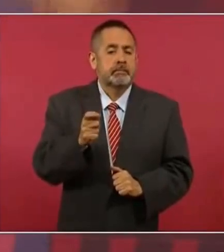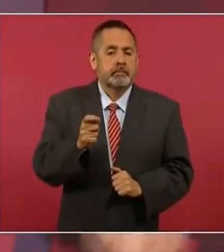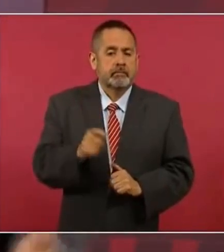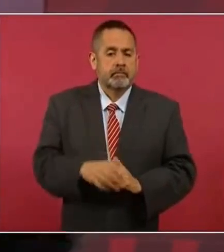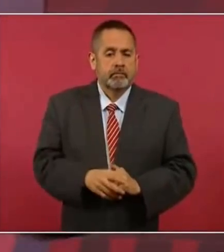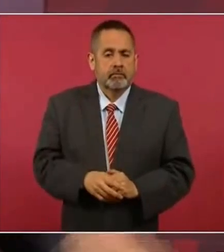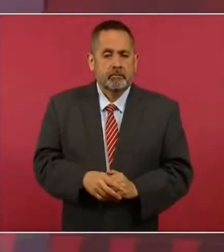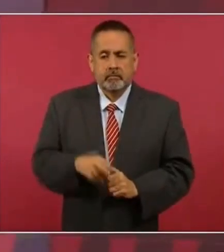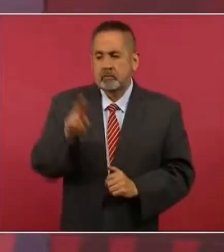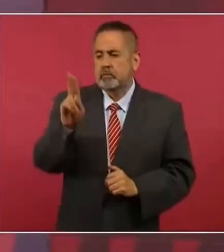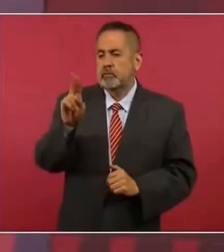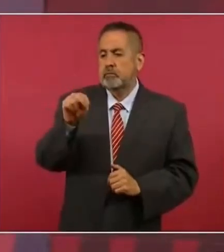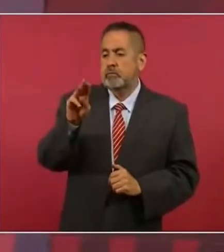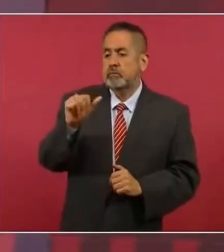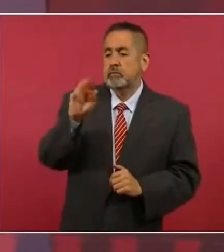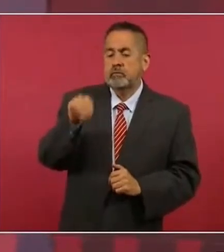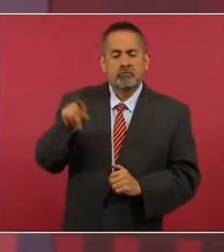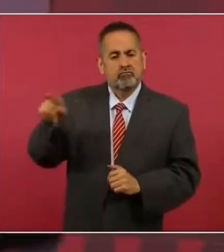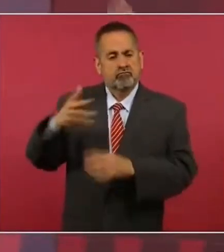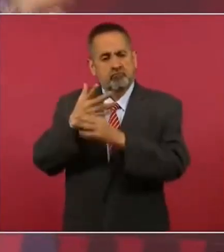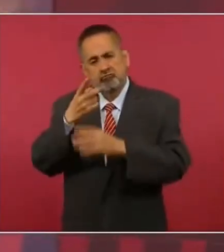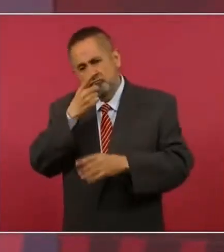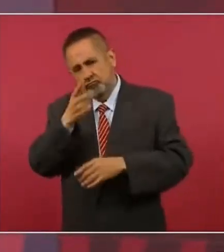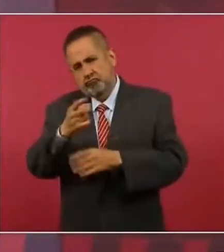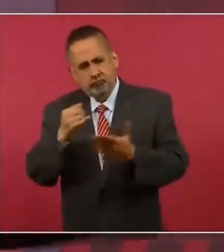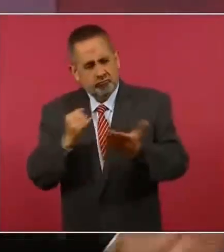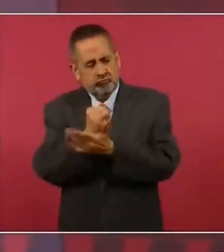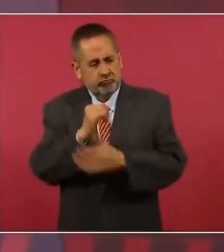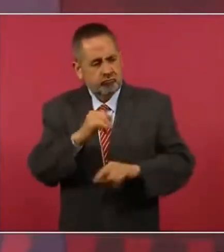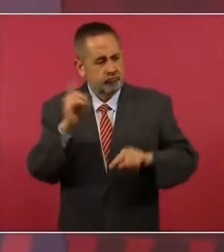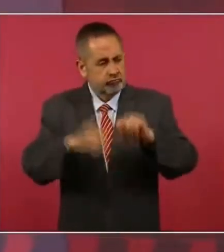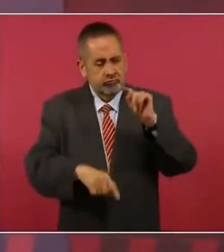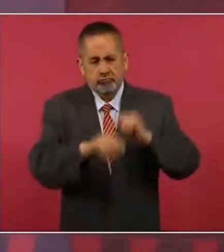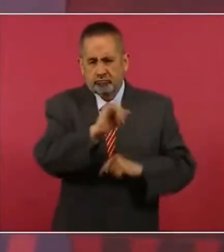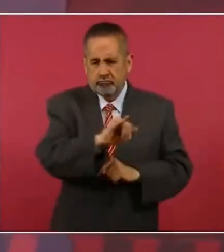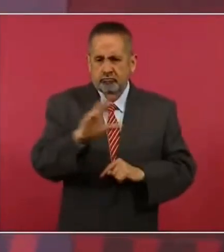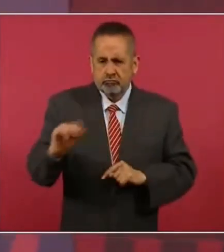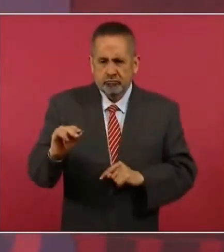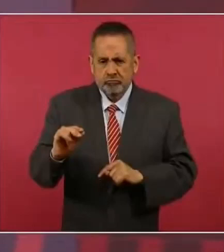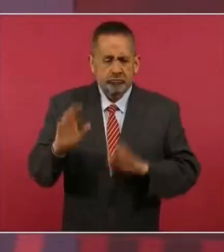es de que la UNAM diga sí o no